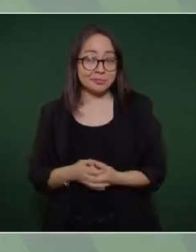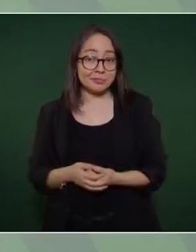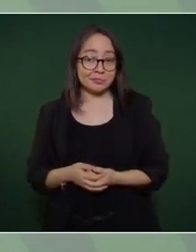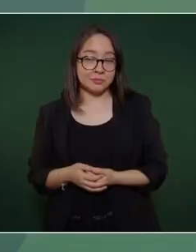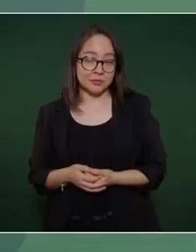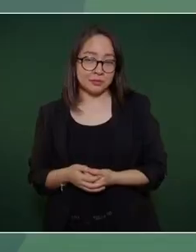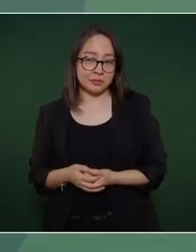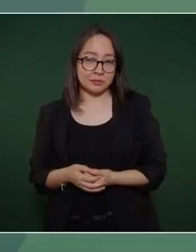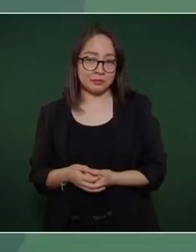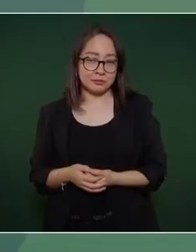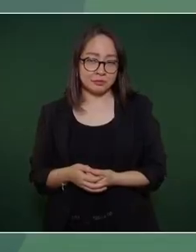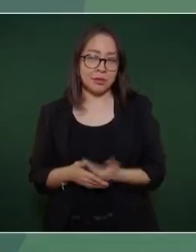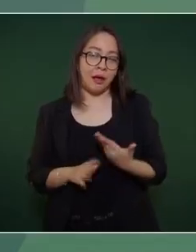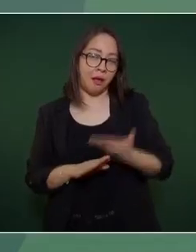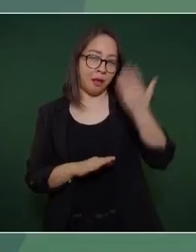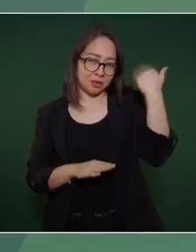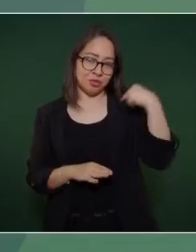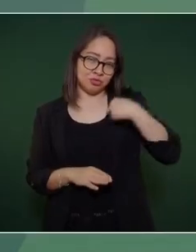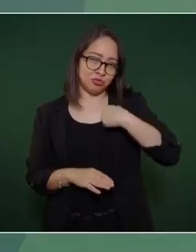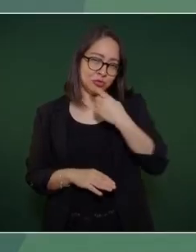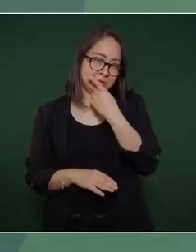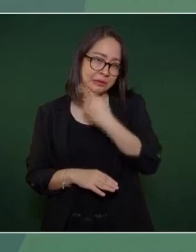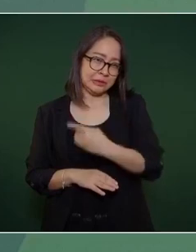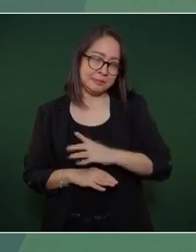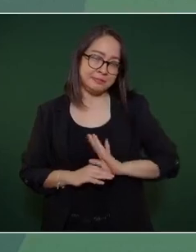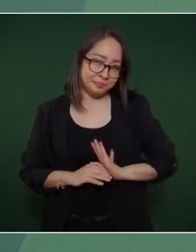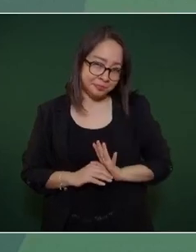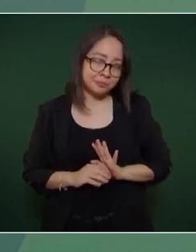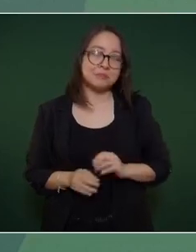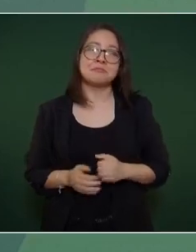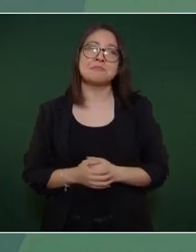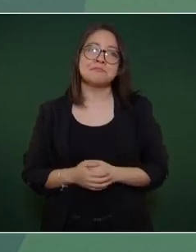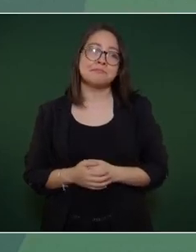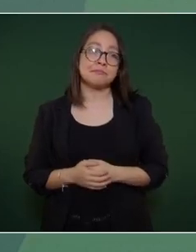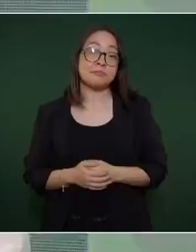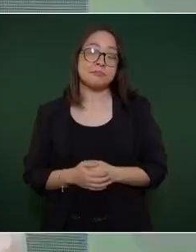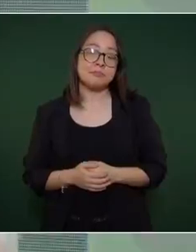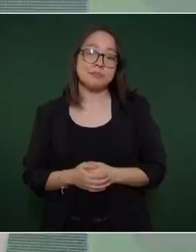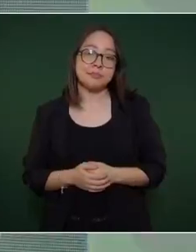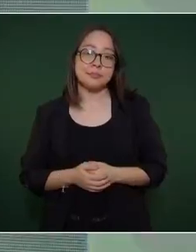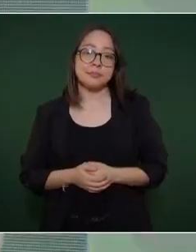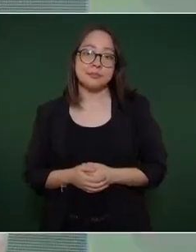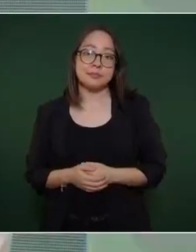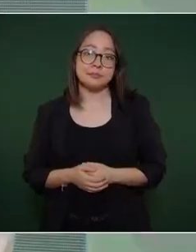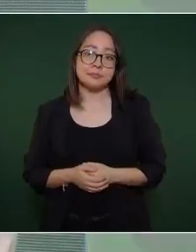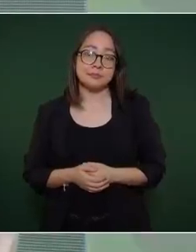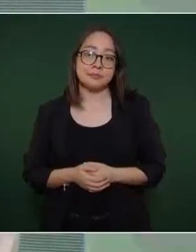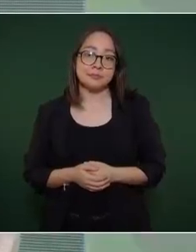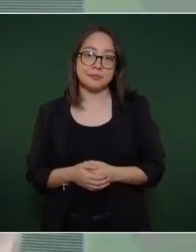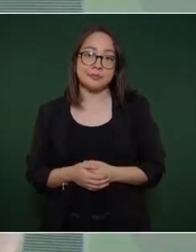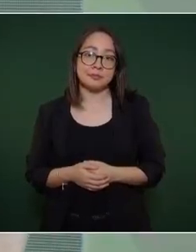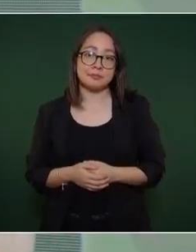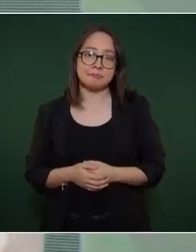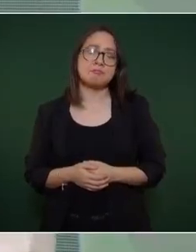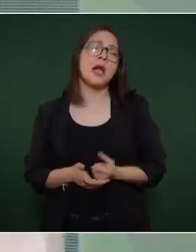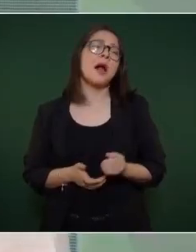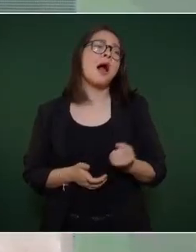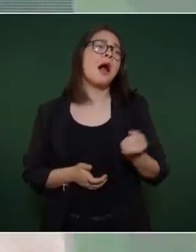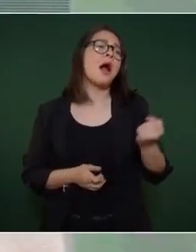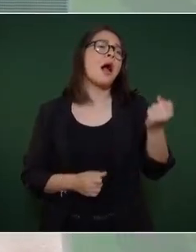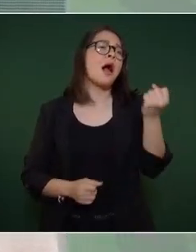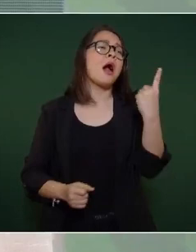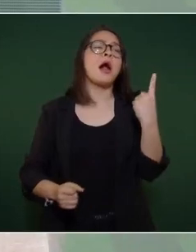Antes decía yo de que se comentaba, incluso en algunos